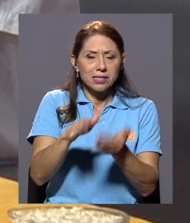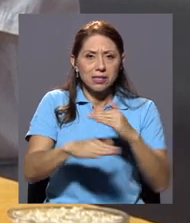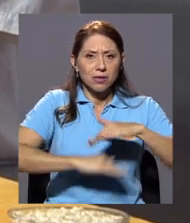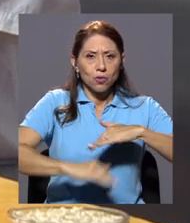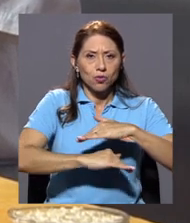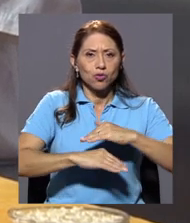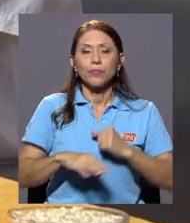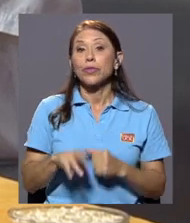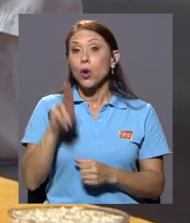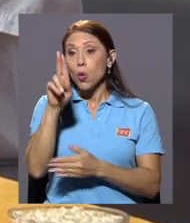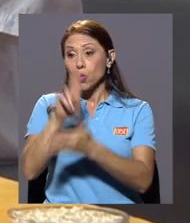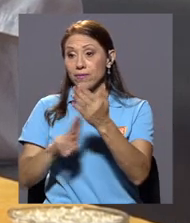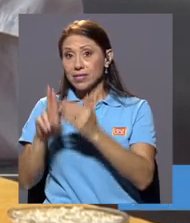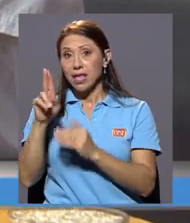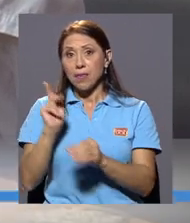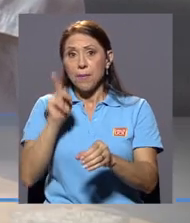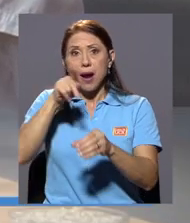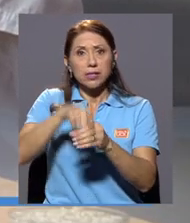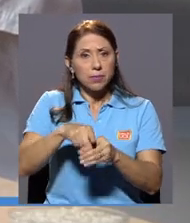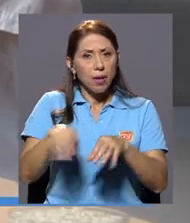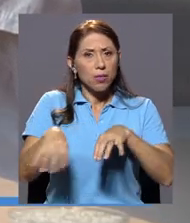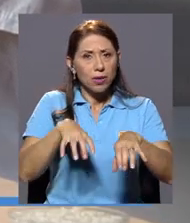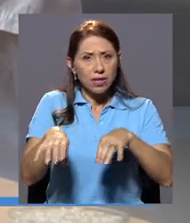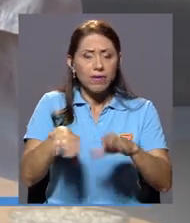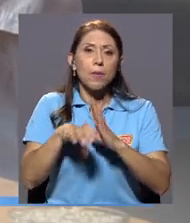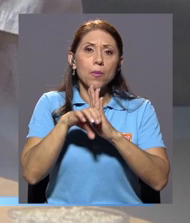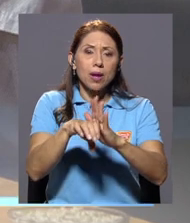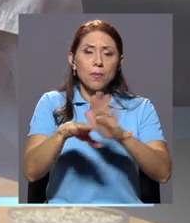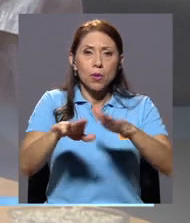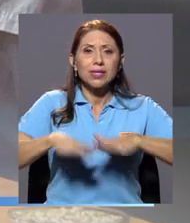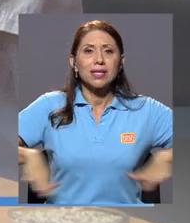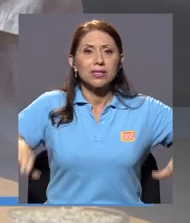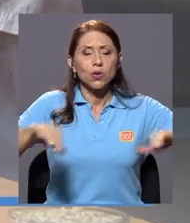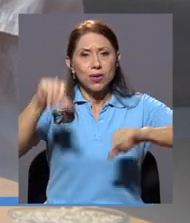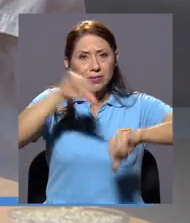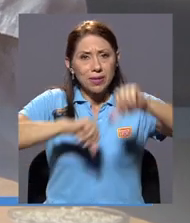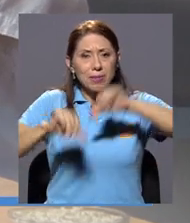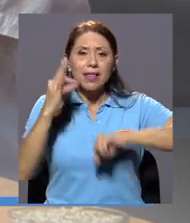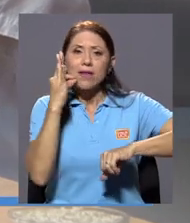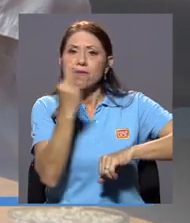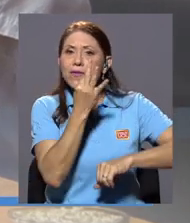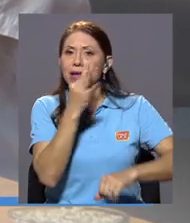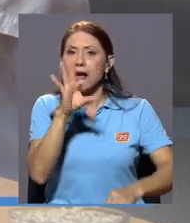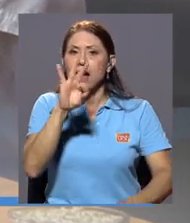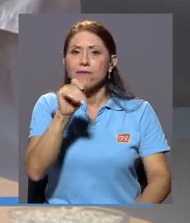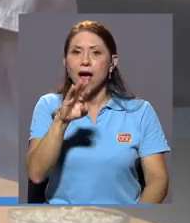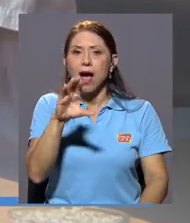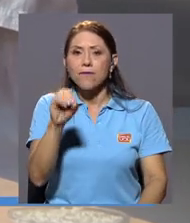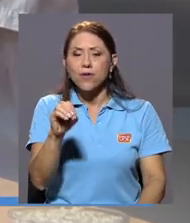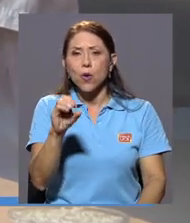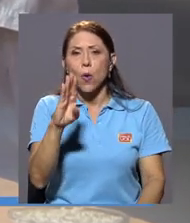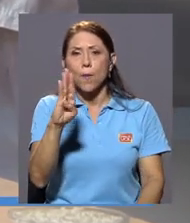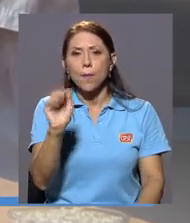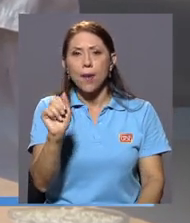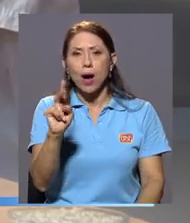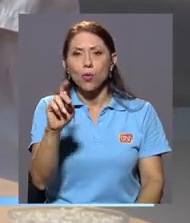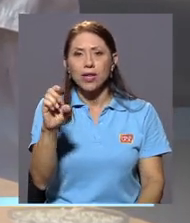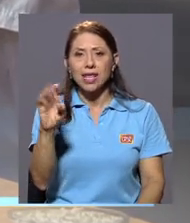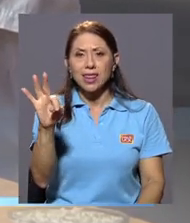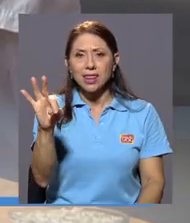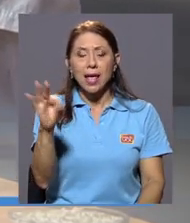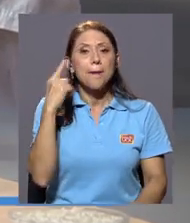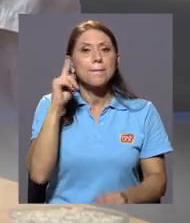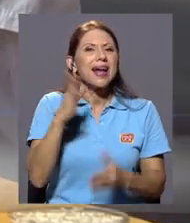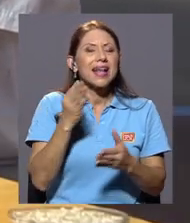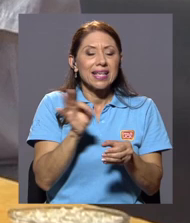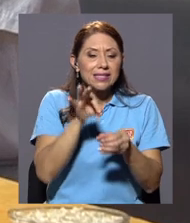forma activa, por ejemplo, sobre todo esfuerzos de la Estación Experimental Fabio Audrit para proveer lo que es semilla, por ejemplo, de papaya,